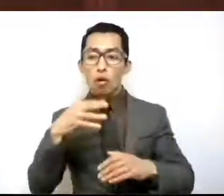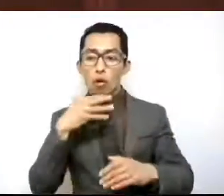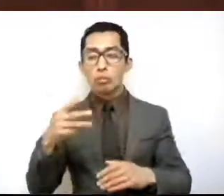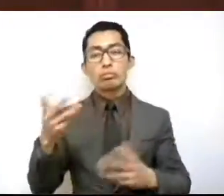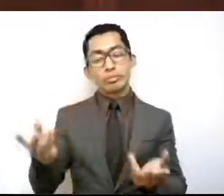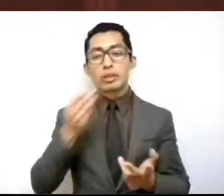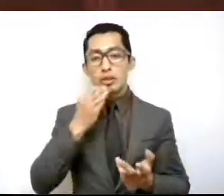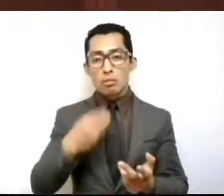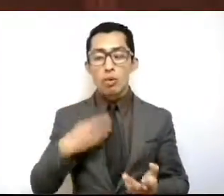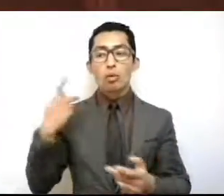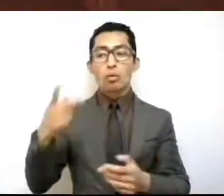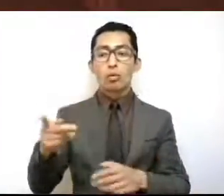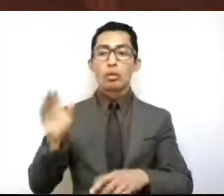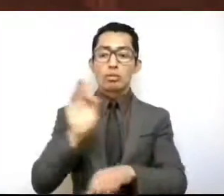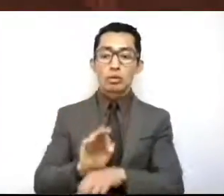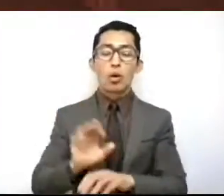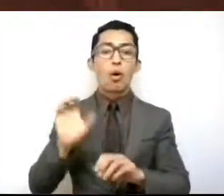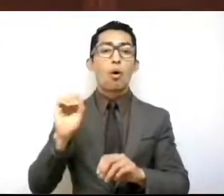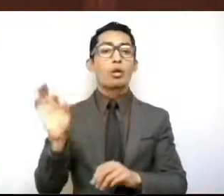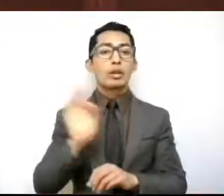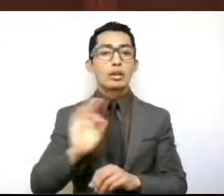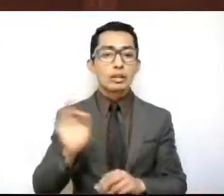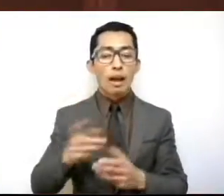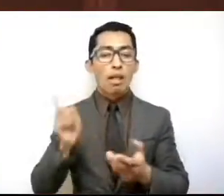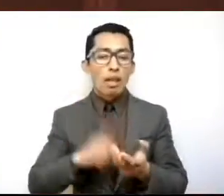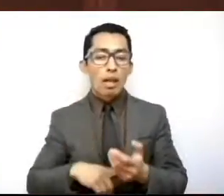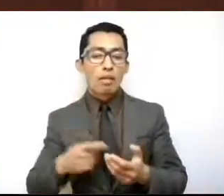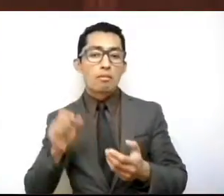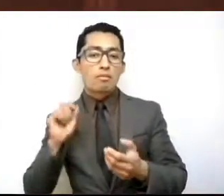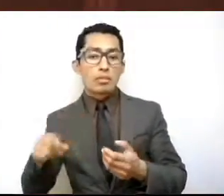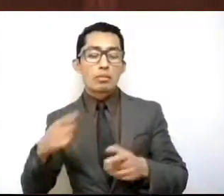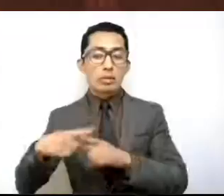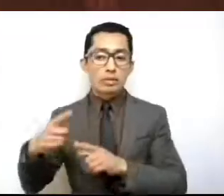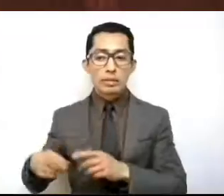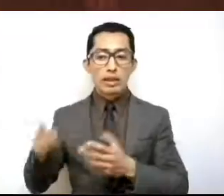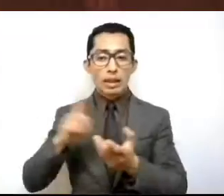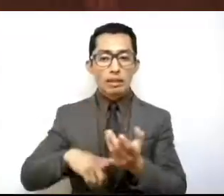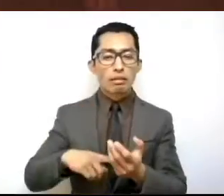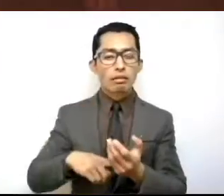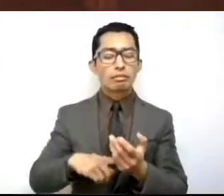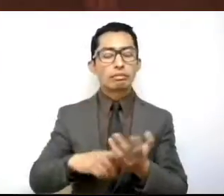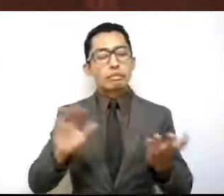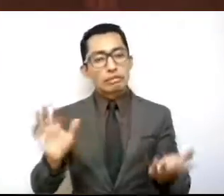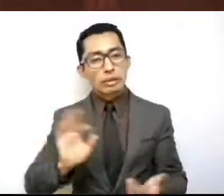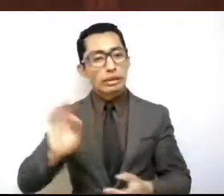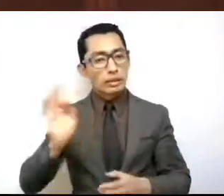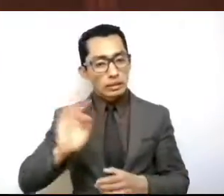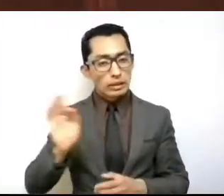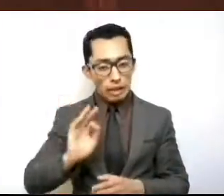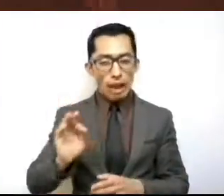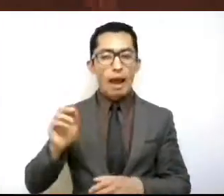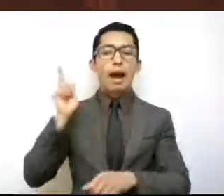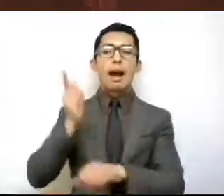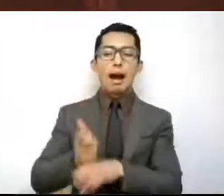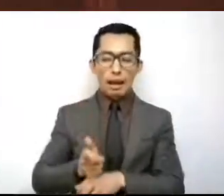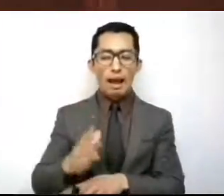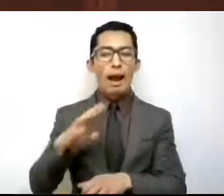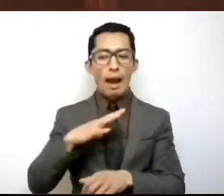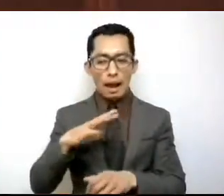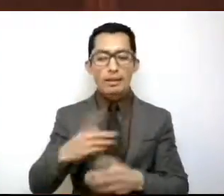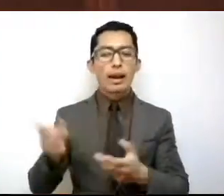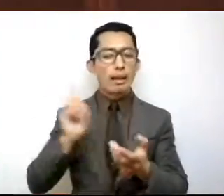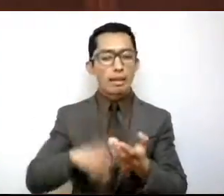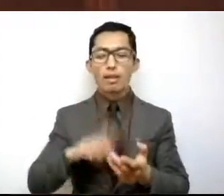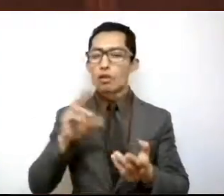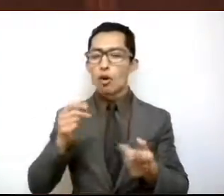su beneficio o a través de los medios que ellas proporcionen, cuando se haya determinado que además existió inobservancia del debido control